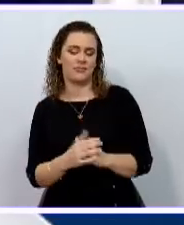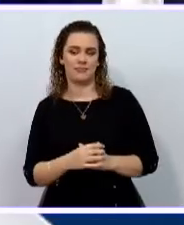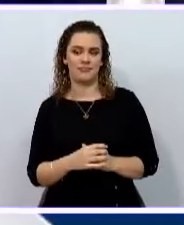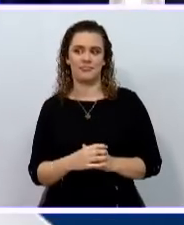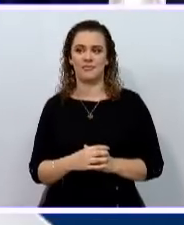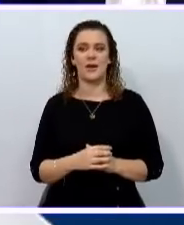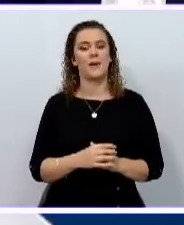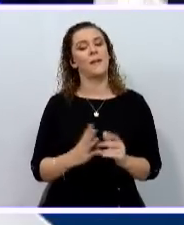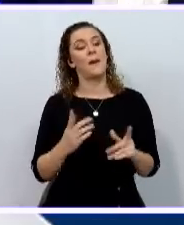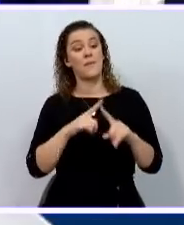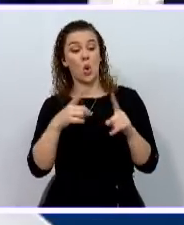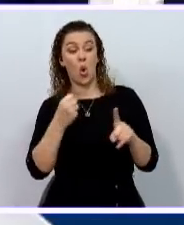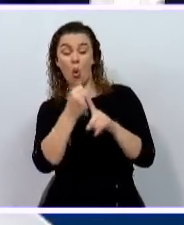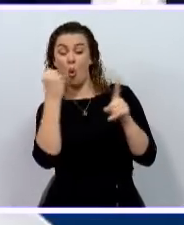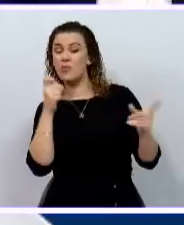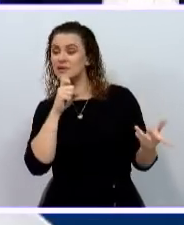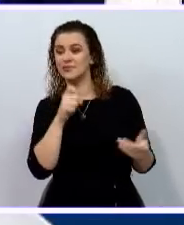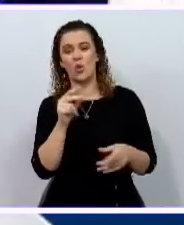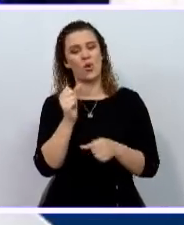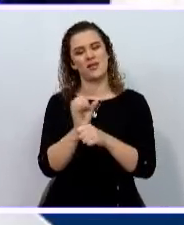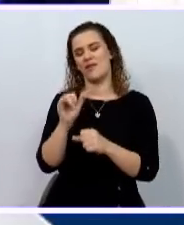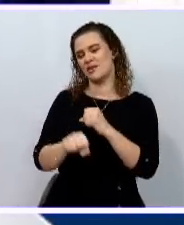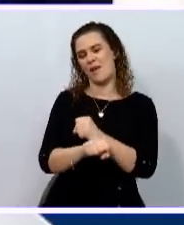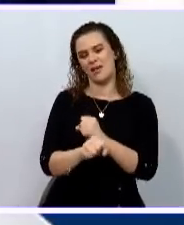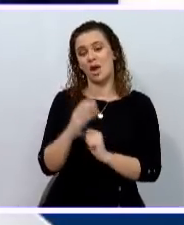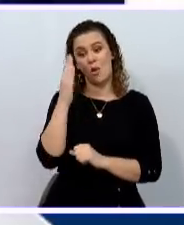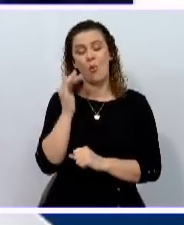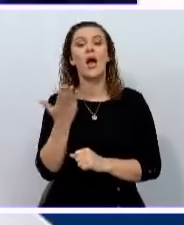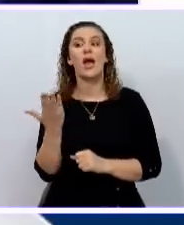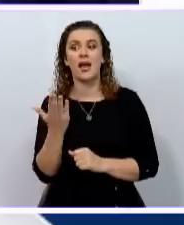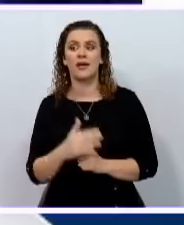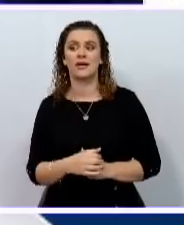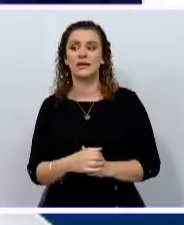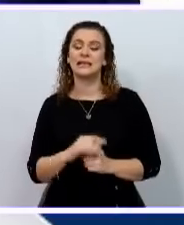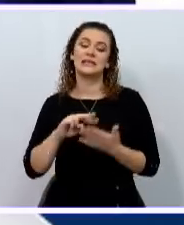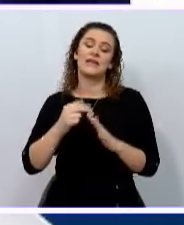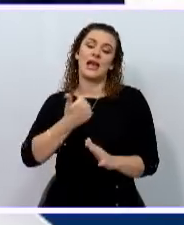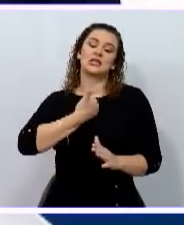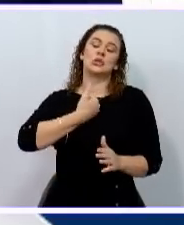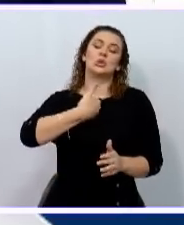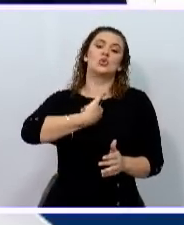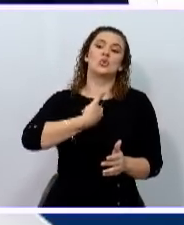por contragolpe no fe no se trabajan así los partidos porque justamente sería suicida